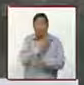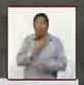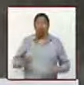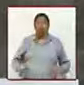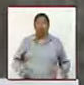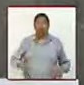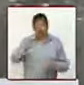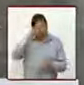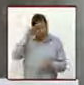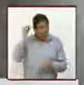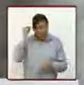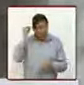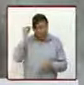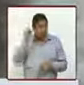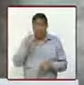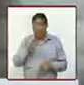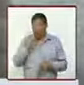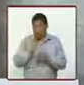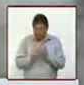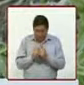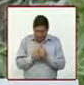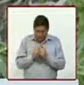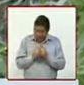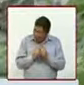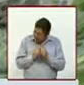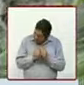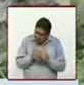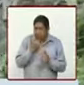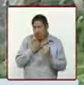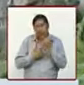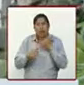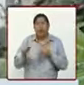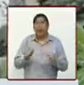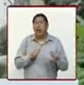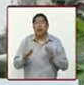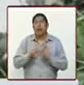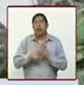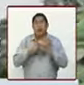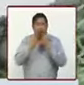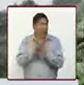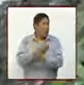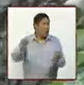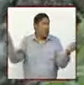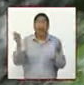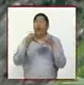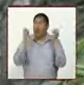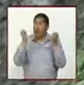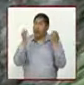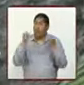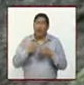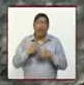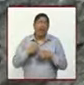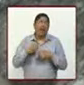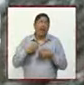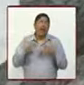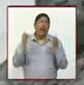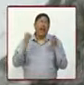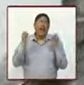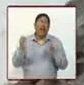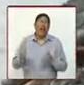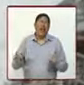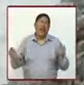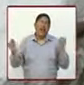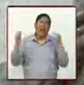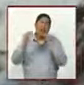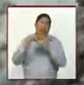presidente Luis Arce se refirió en sus redes sociales a las actividades que iniciarán tras la declaratoria de emergencia y alerta roja en La Paz. Indicó